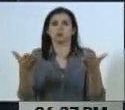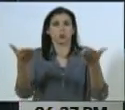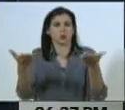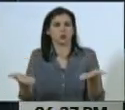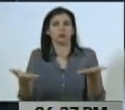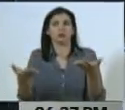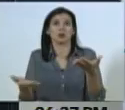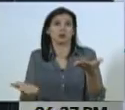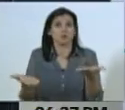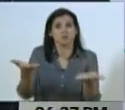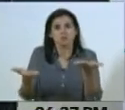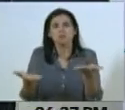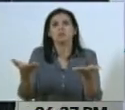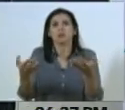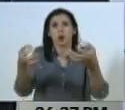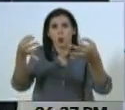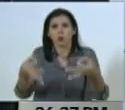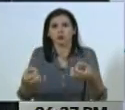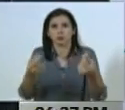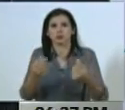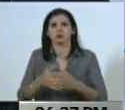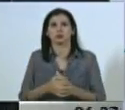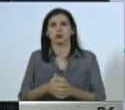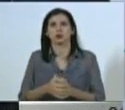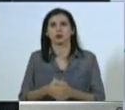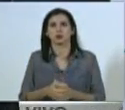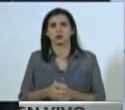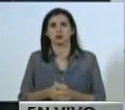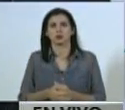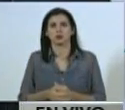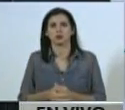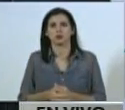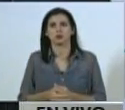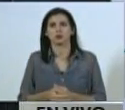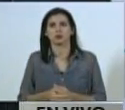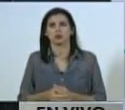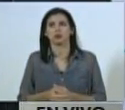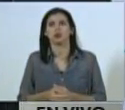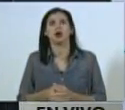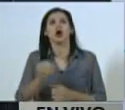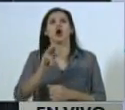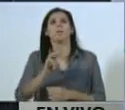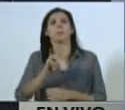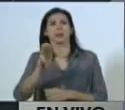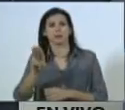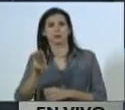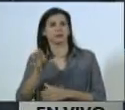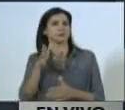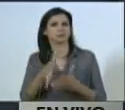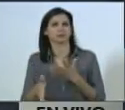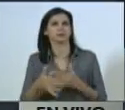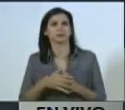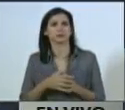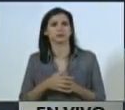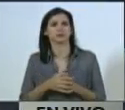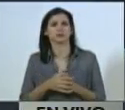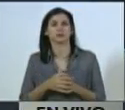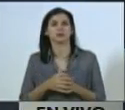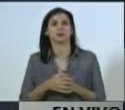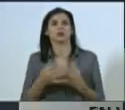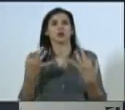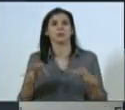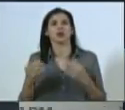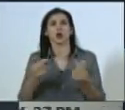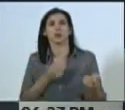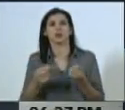realistas y justos. La OPEC ha sido un factor de gran estabilidad